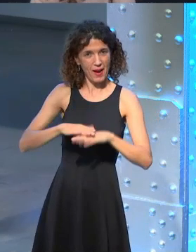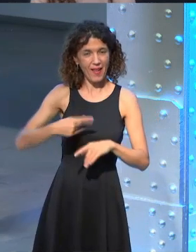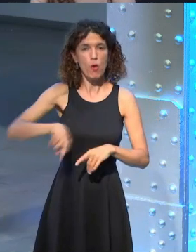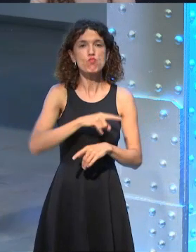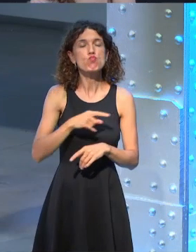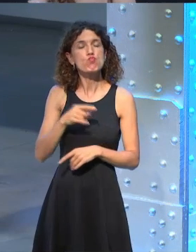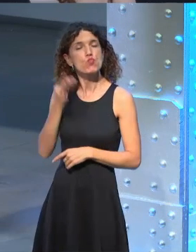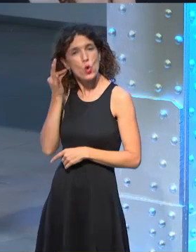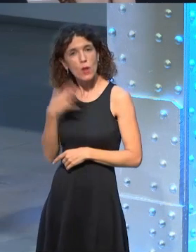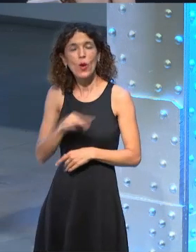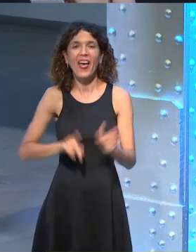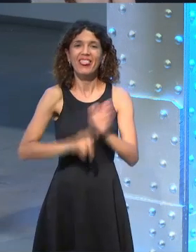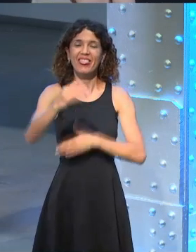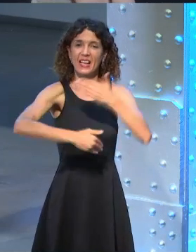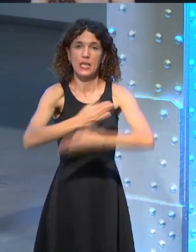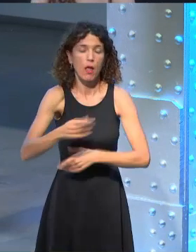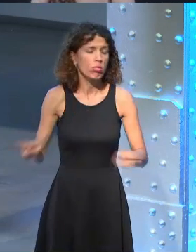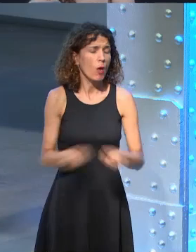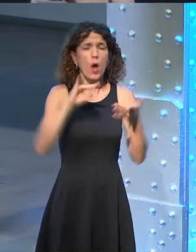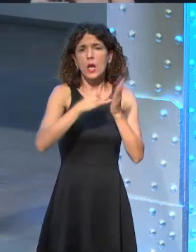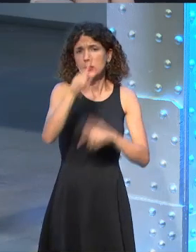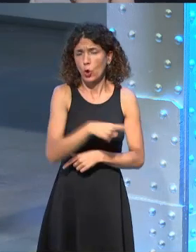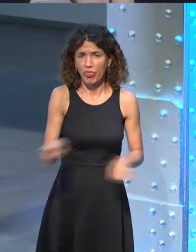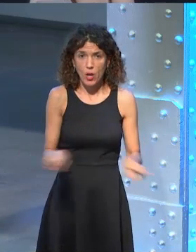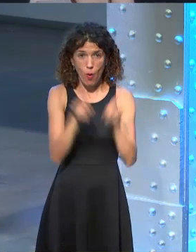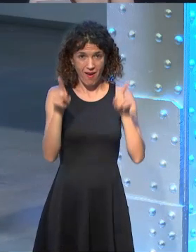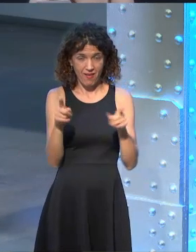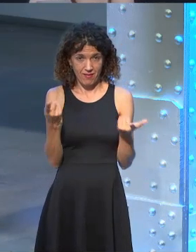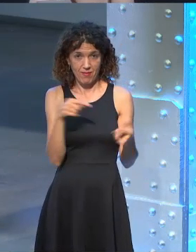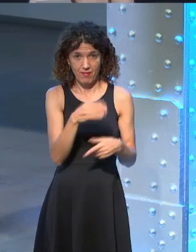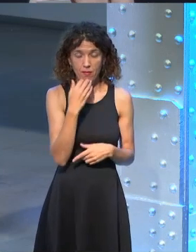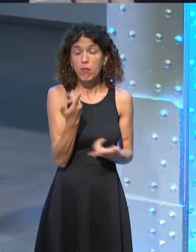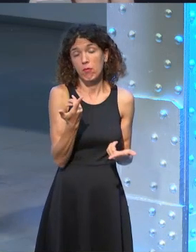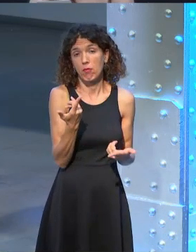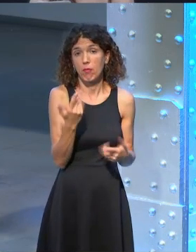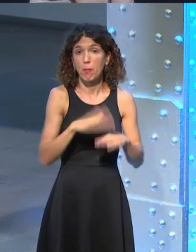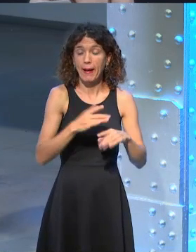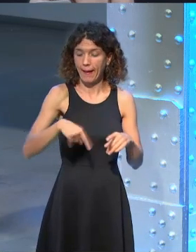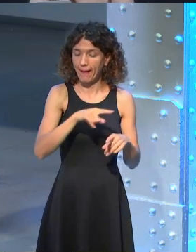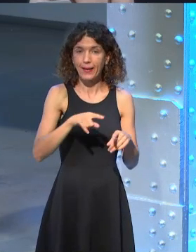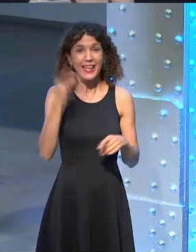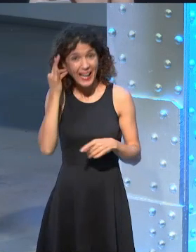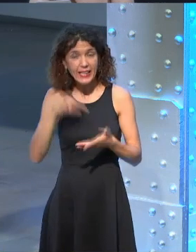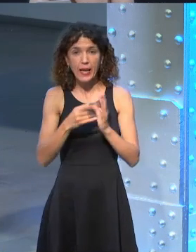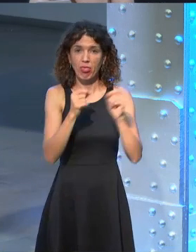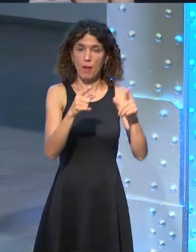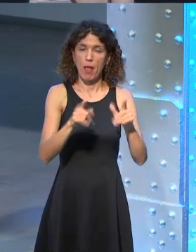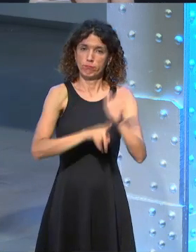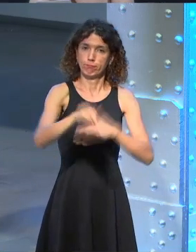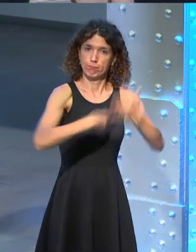una mujer pueda desarrollarse, sea ingeniera o no, ¿no? Pero además, en mayor medida para las ingenieras, ¿no? Es decir,